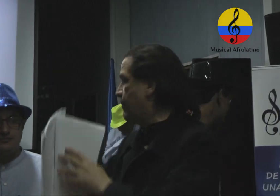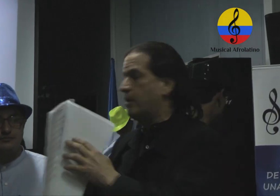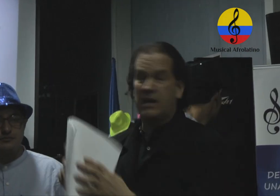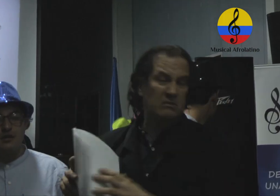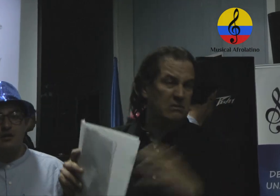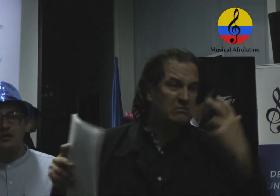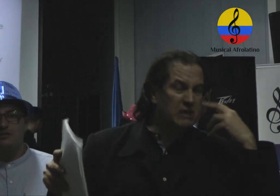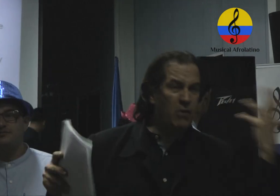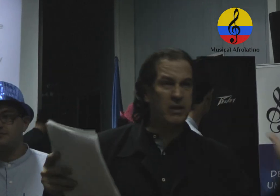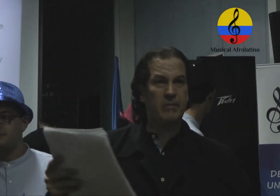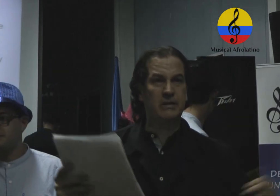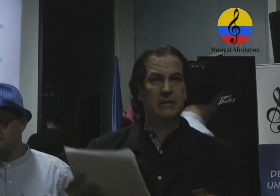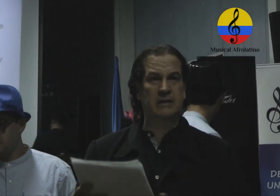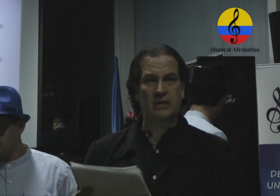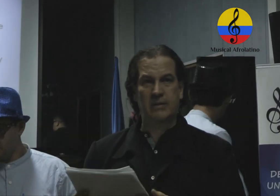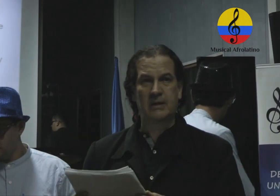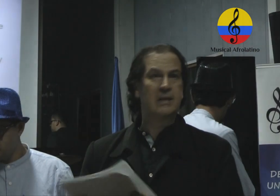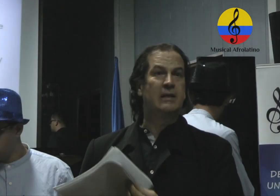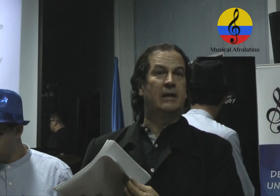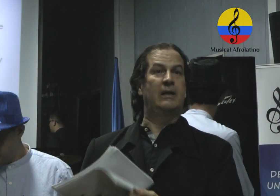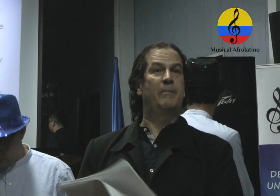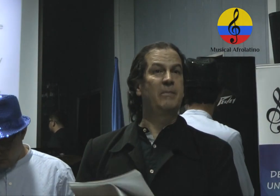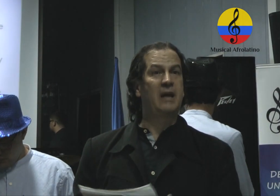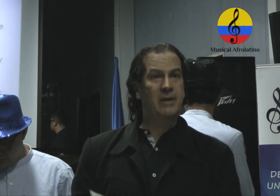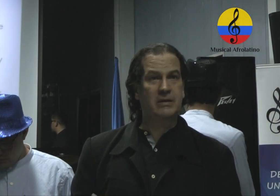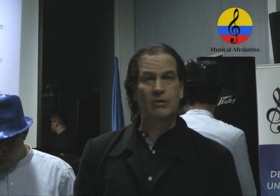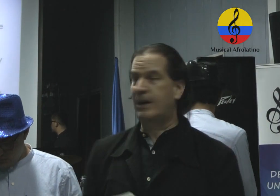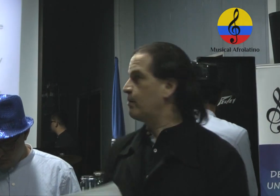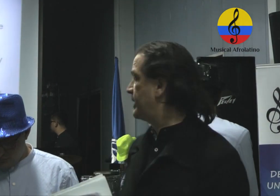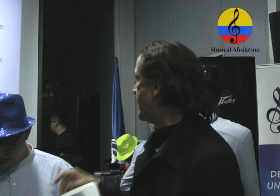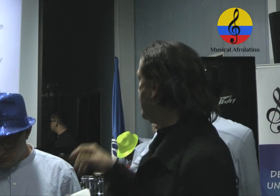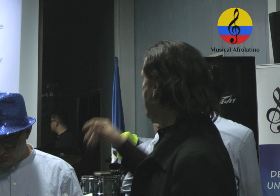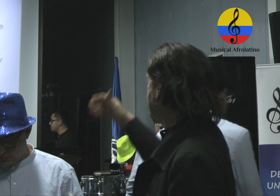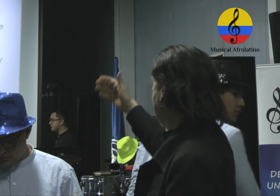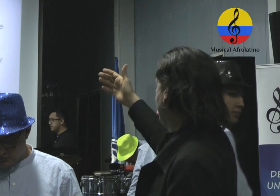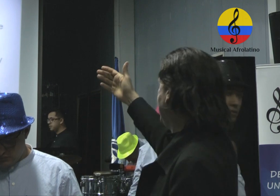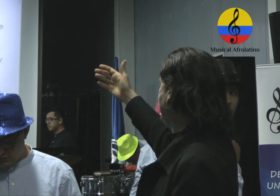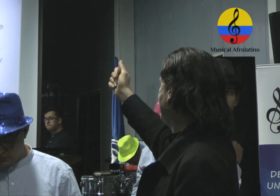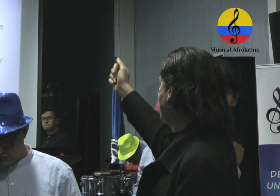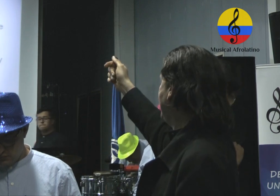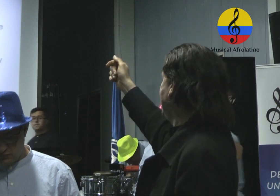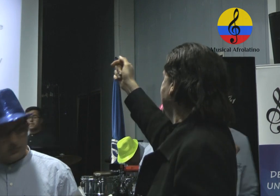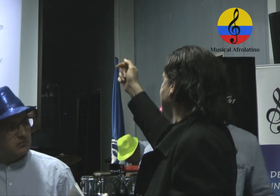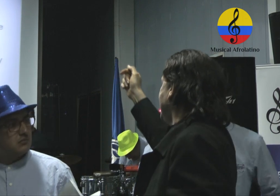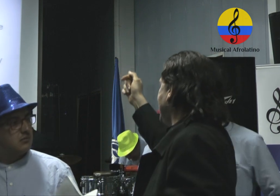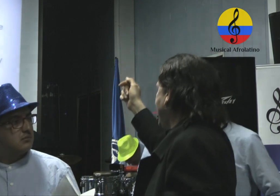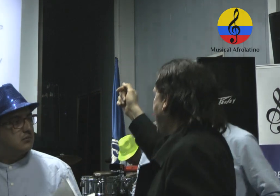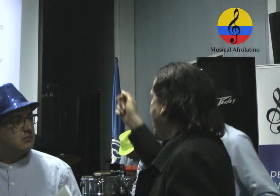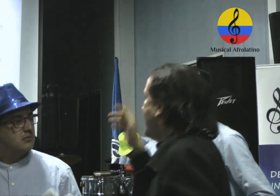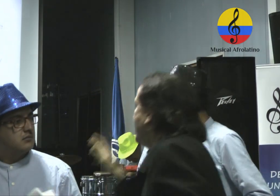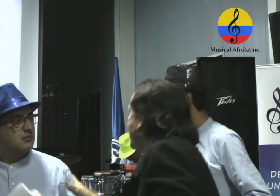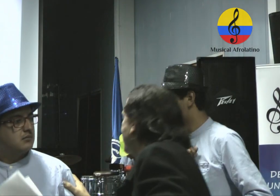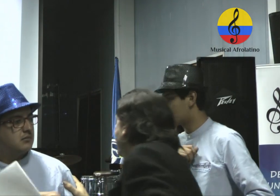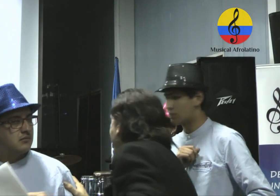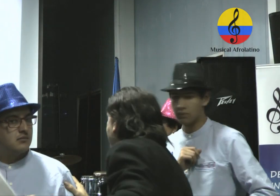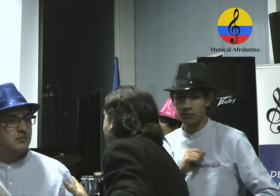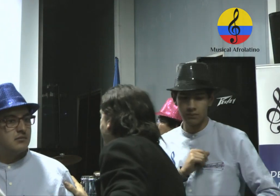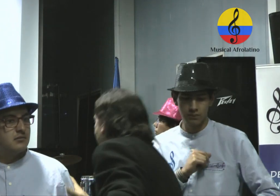trombón y a violín. La cuerda pues hasta chévere. Es la primera vez que nos va a acompañar, ¿cómo es el nombre de tu amiga?